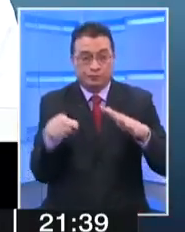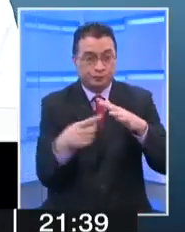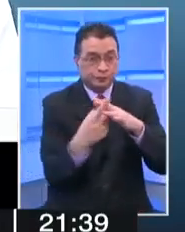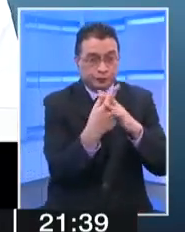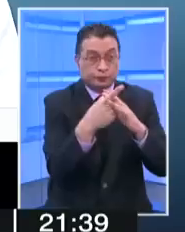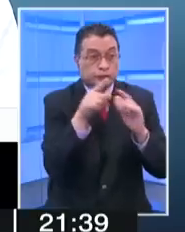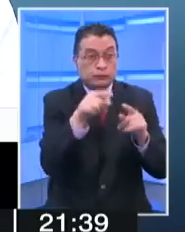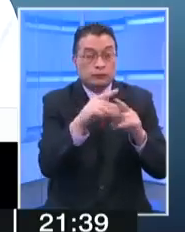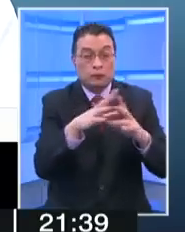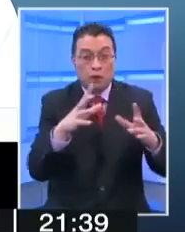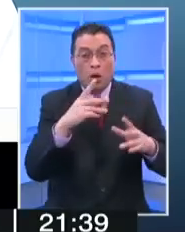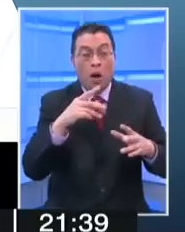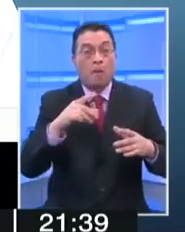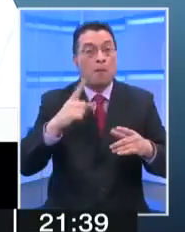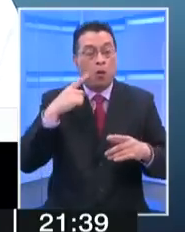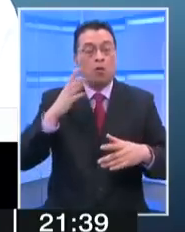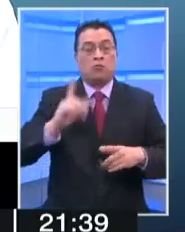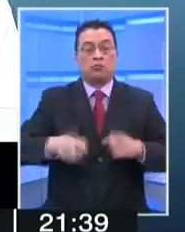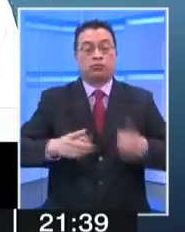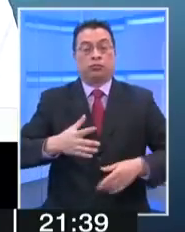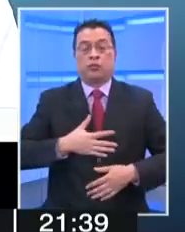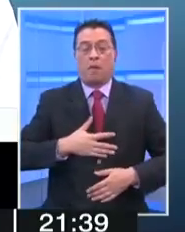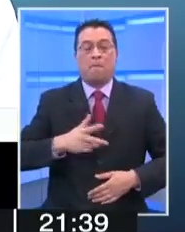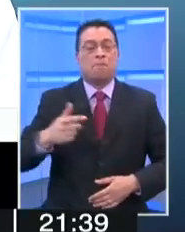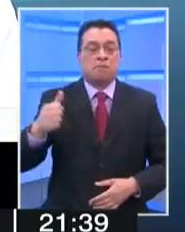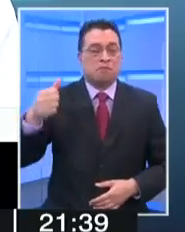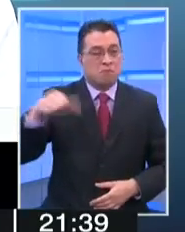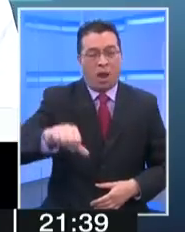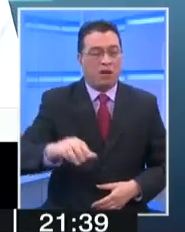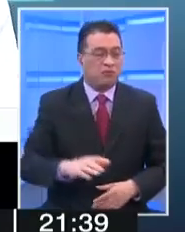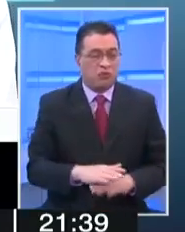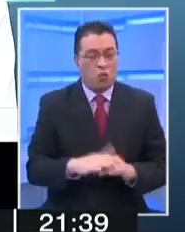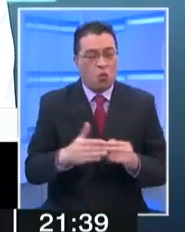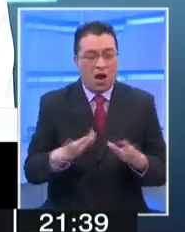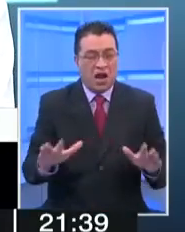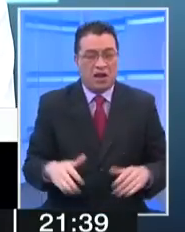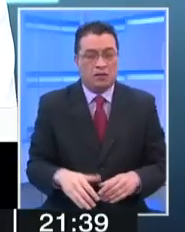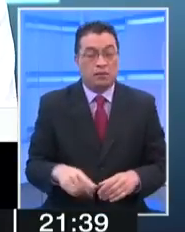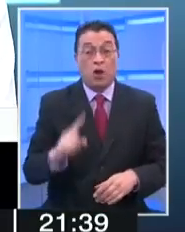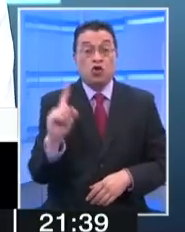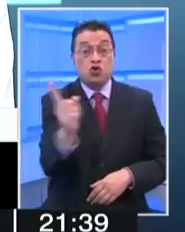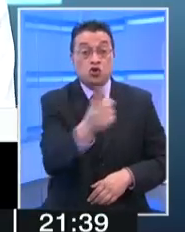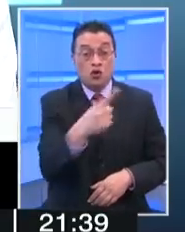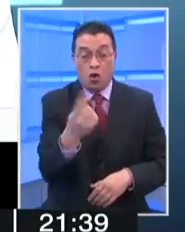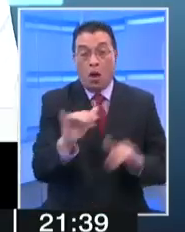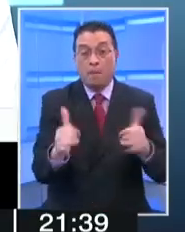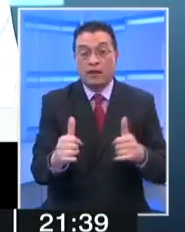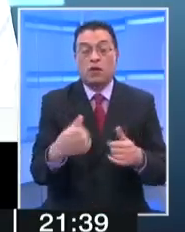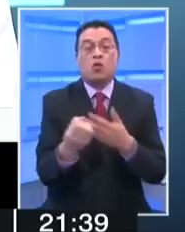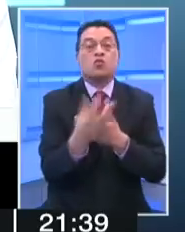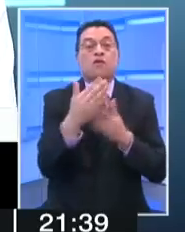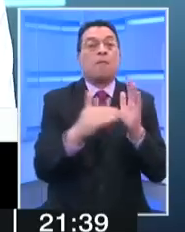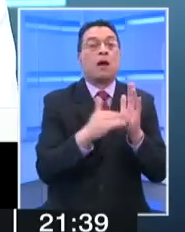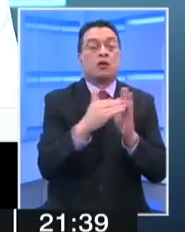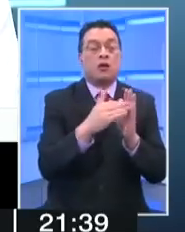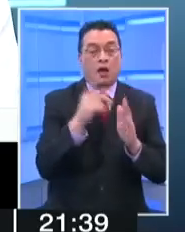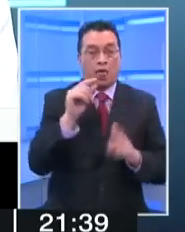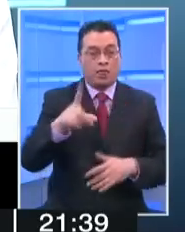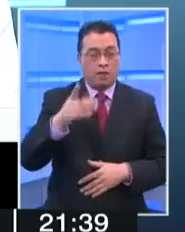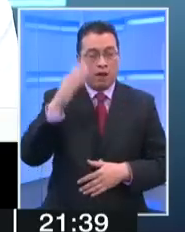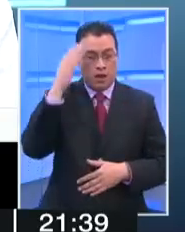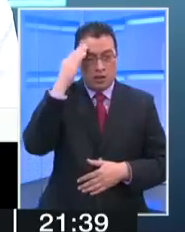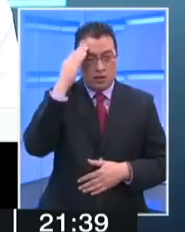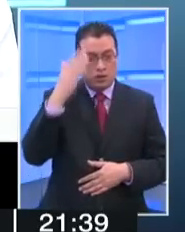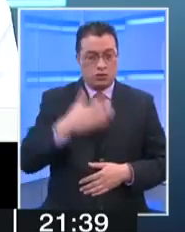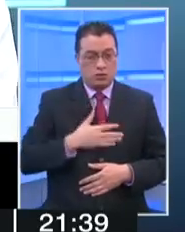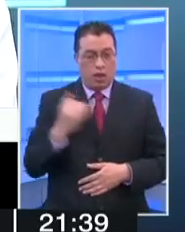hegemonía social político social del país le va a ir muy mal y creo que todos los partidos nueva mayoría de estar su pesando diciendo Mira si voy por